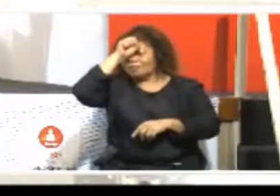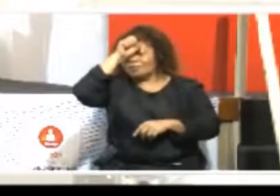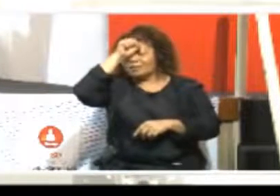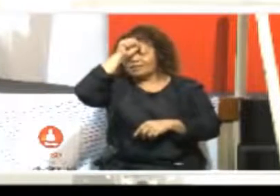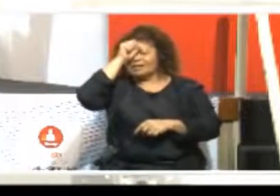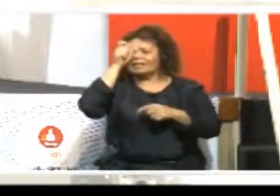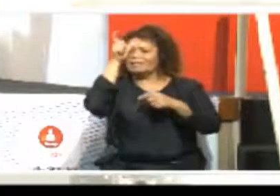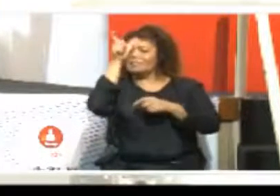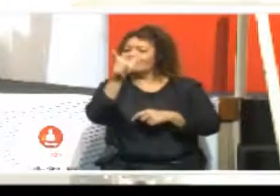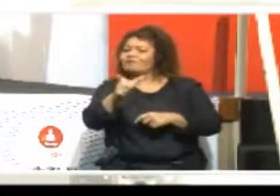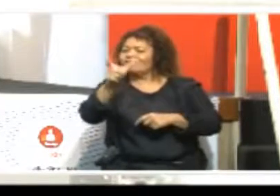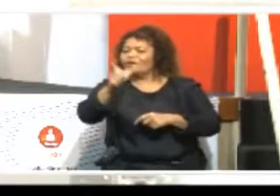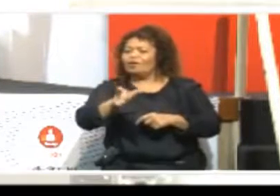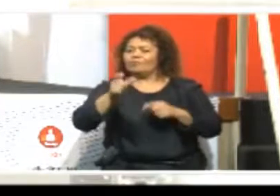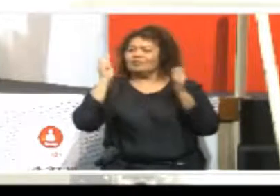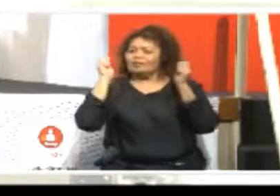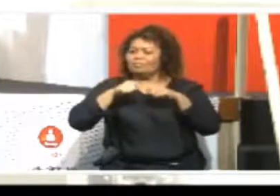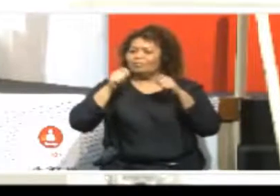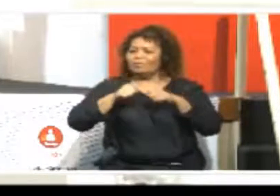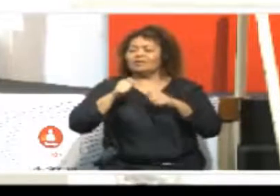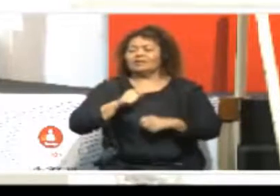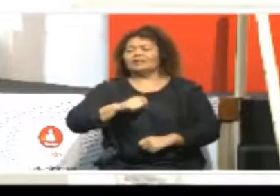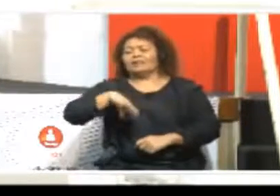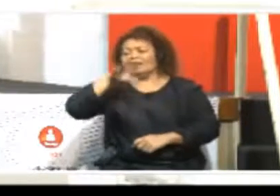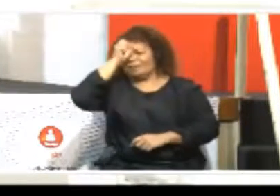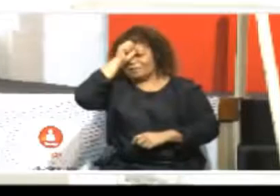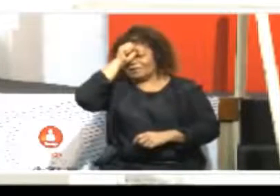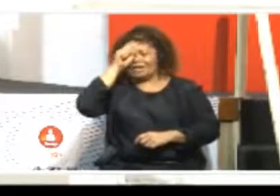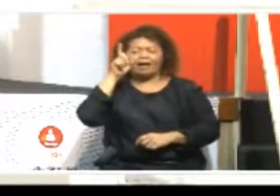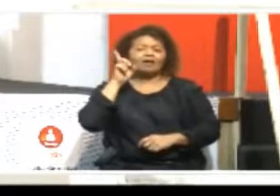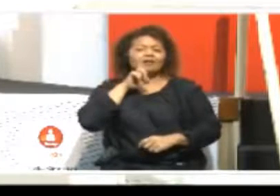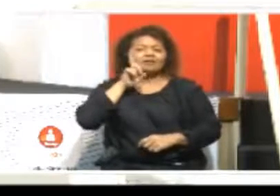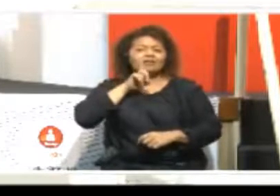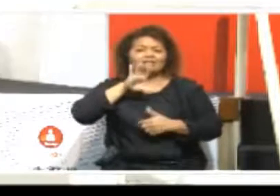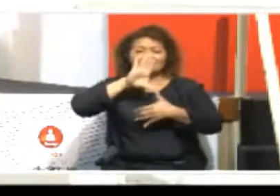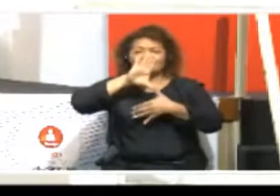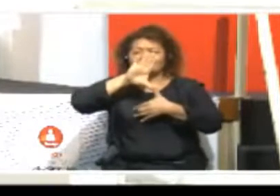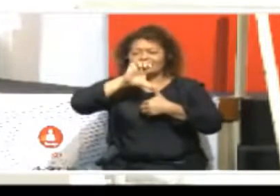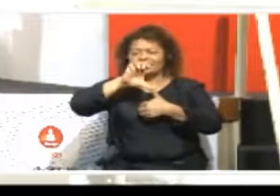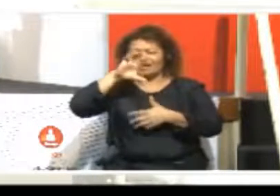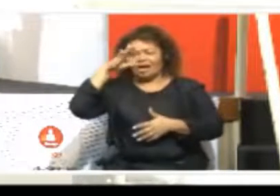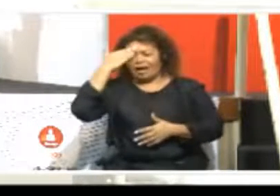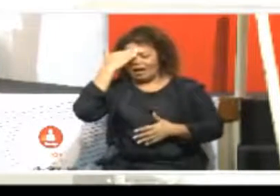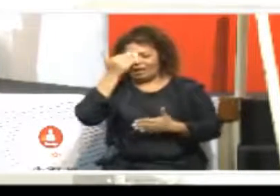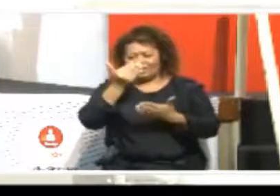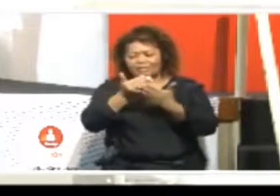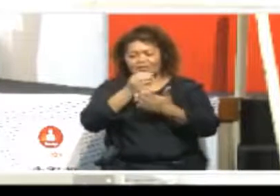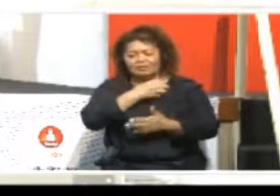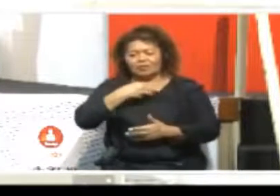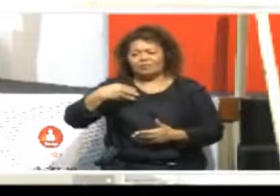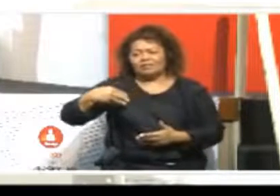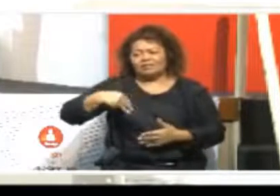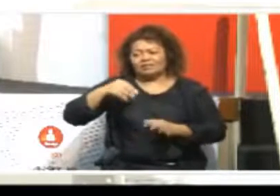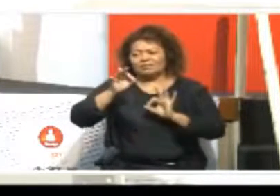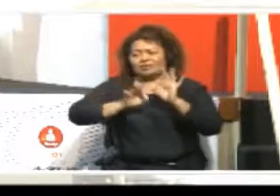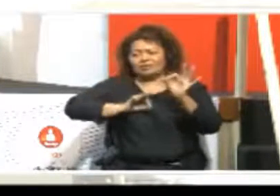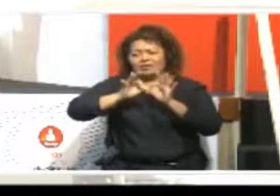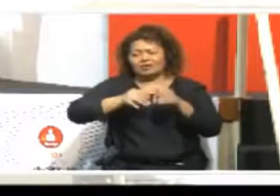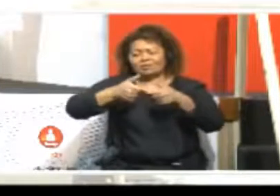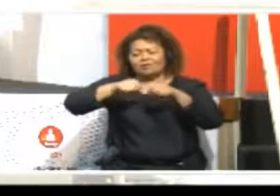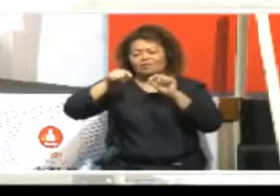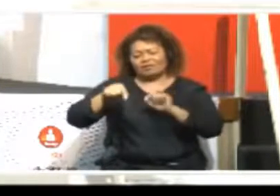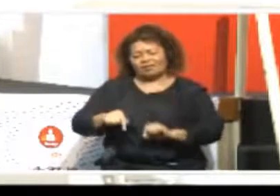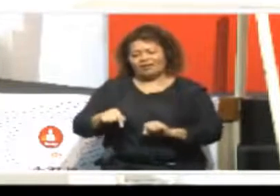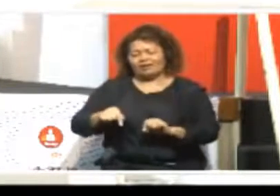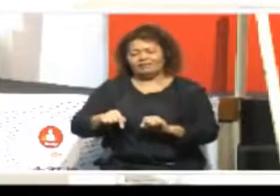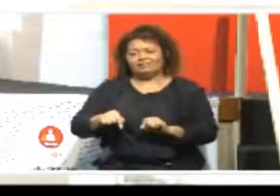nosotros. También le agradezco al ministro de Planeación por quedarse a atender mi presentación, espero no